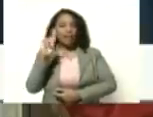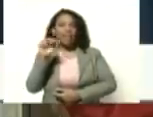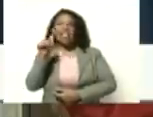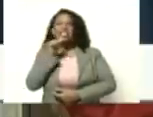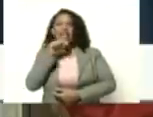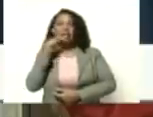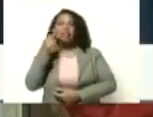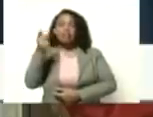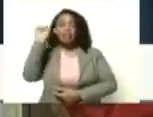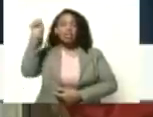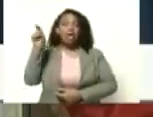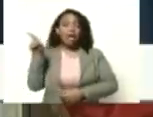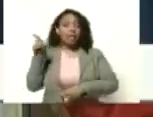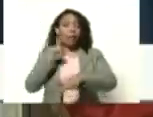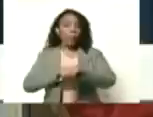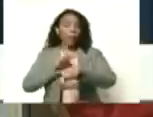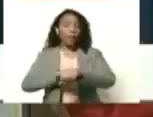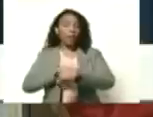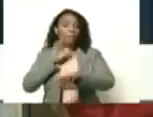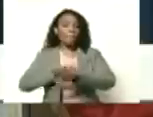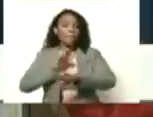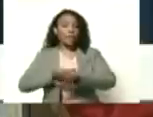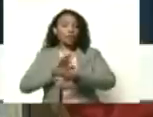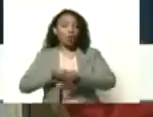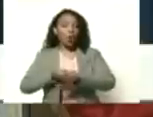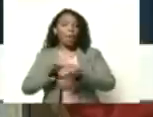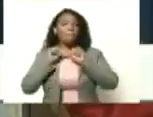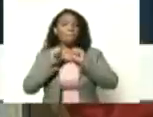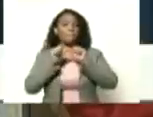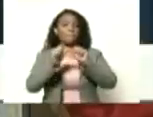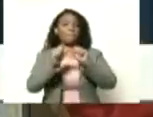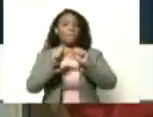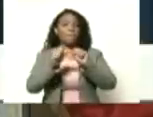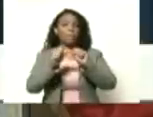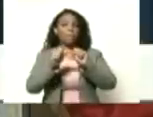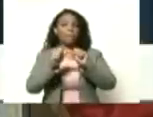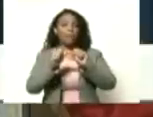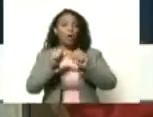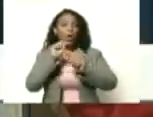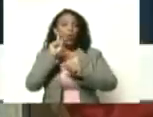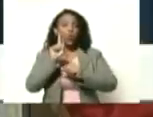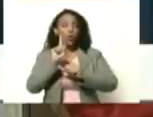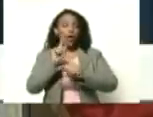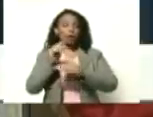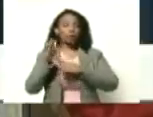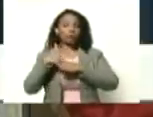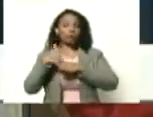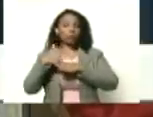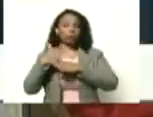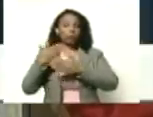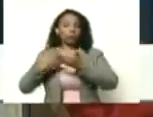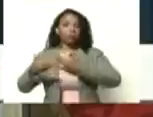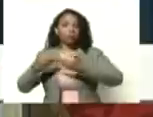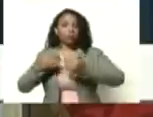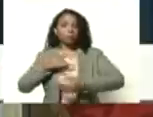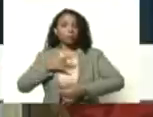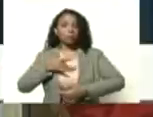afirma que para el momento de los hechos mantenía una relación sentimental